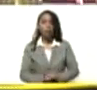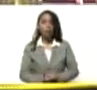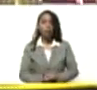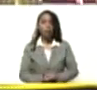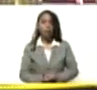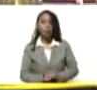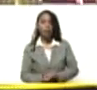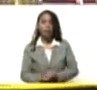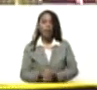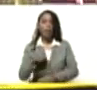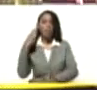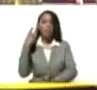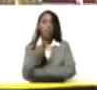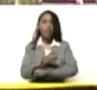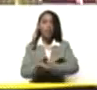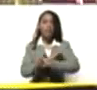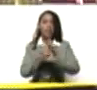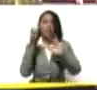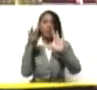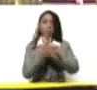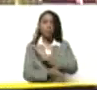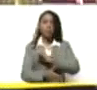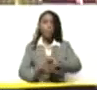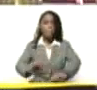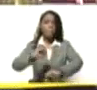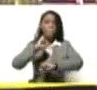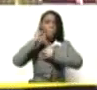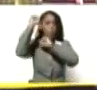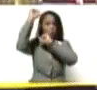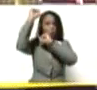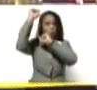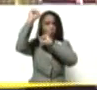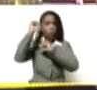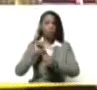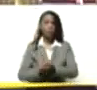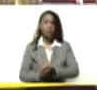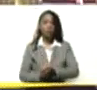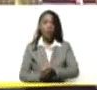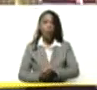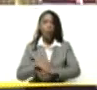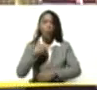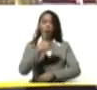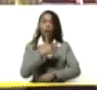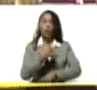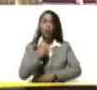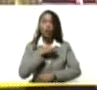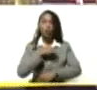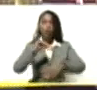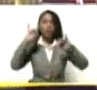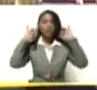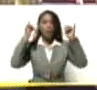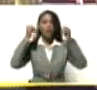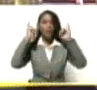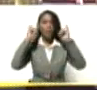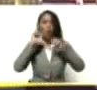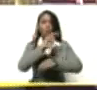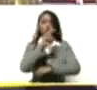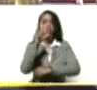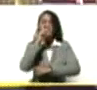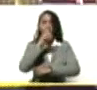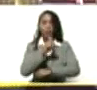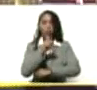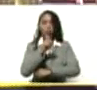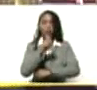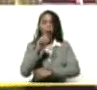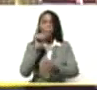que debe culminar victoriosa cuando estemos conmemorando los 200 años de